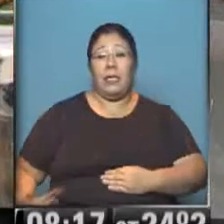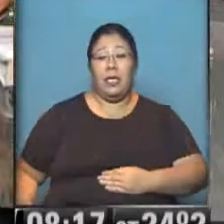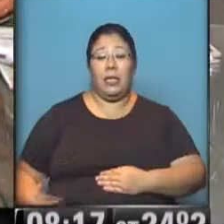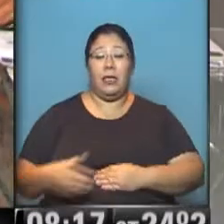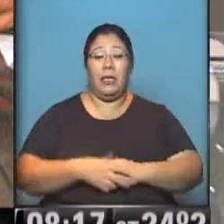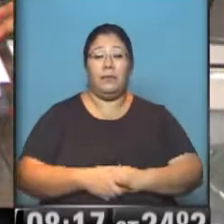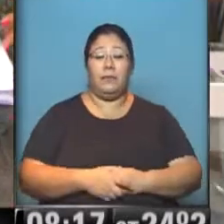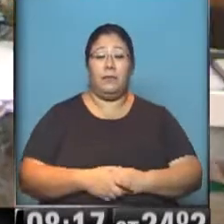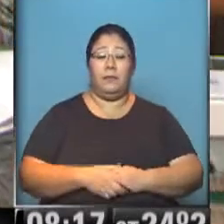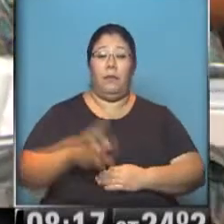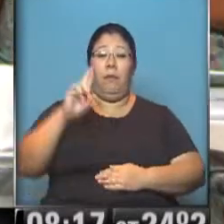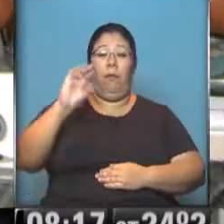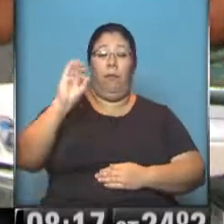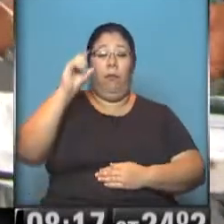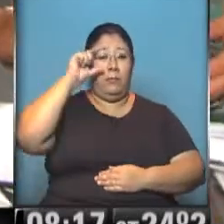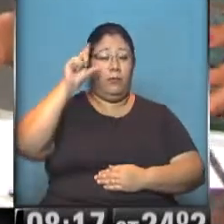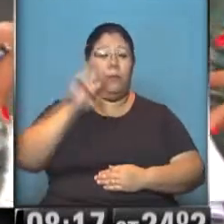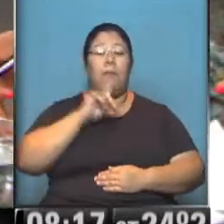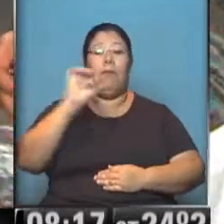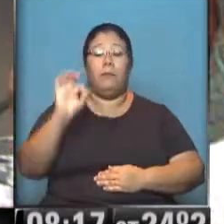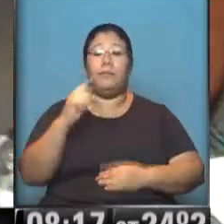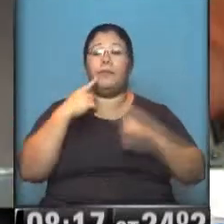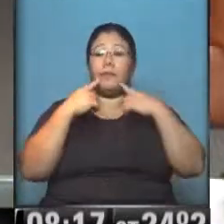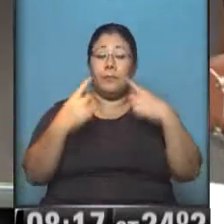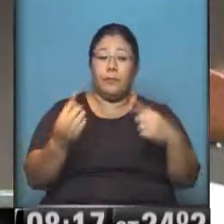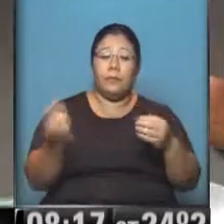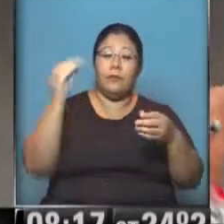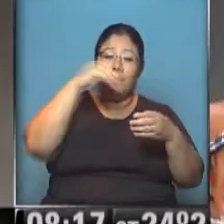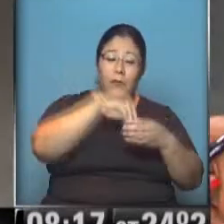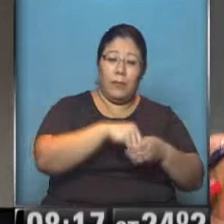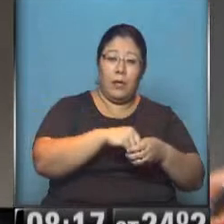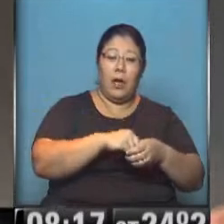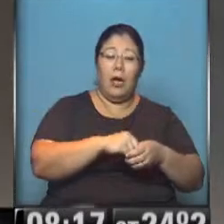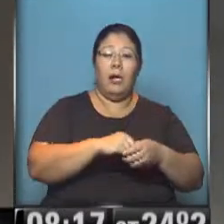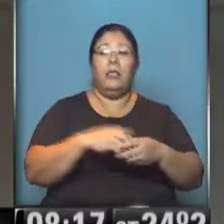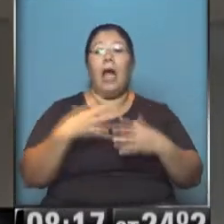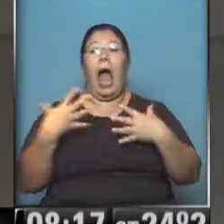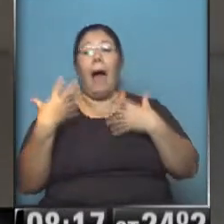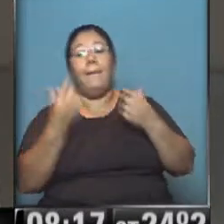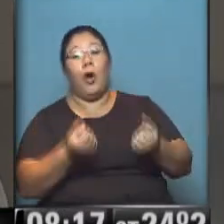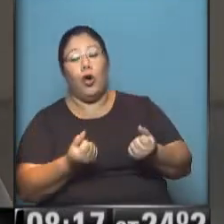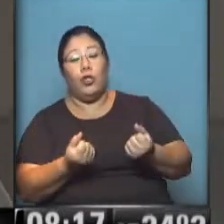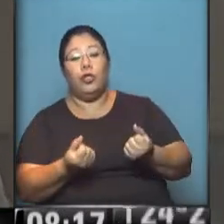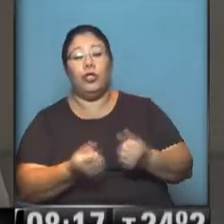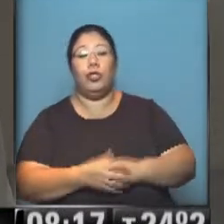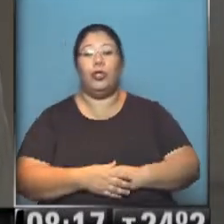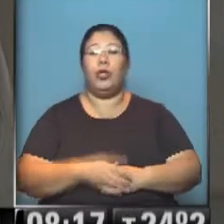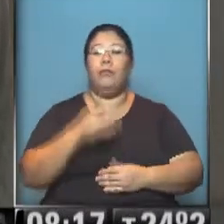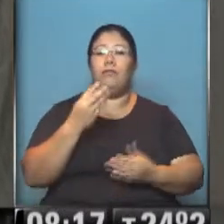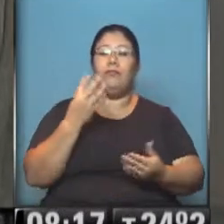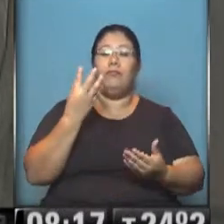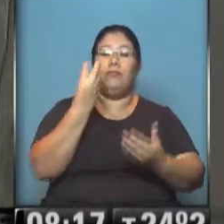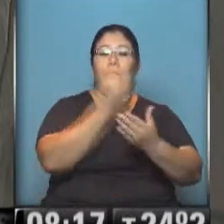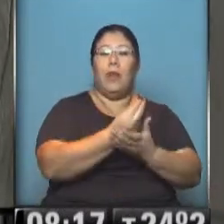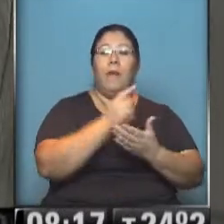pero por tocarle sigue sumando críticas por un lado apoyos por el luego te estamos hablando del designado por el poder ejecutivo para